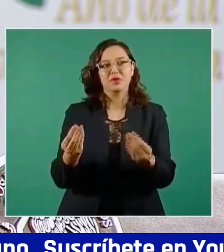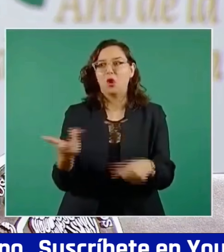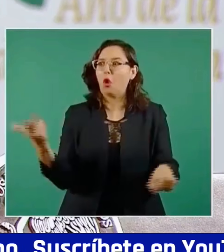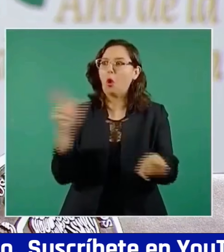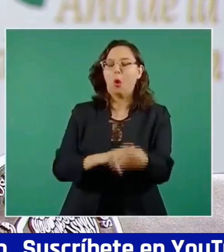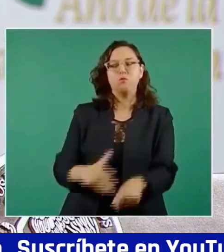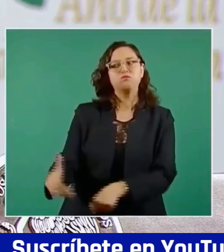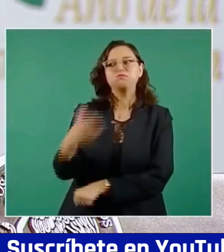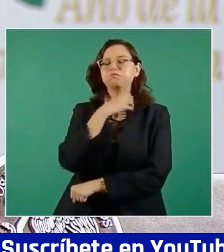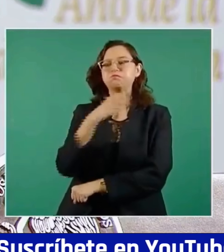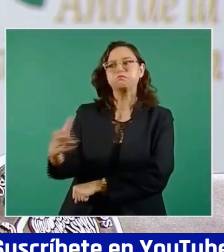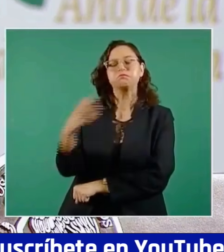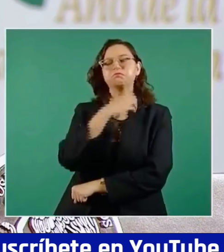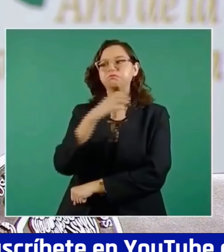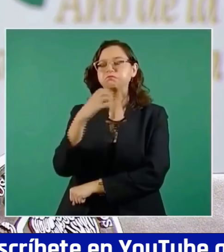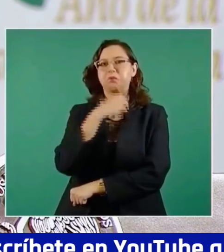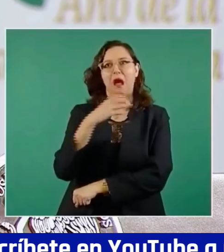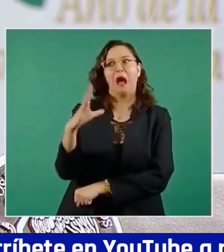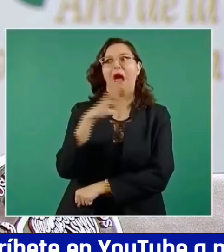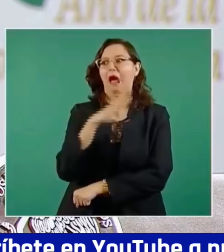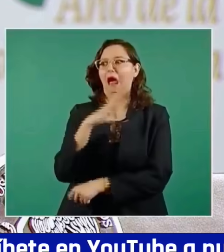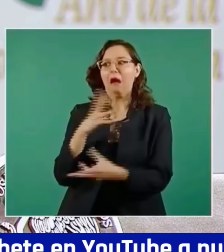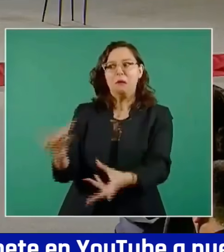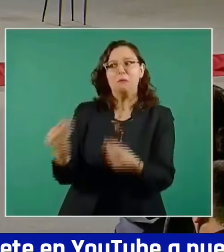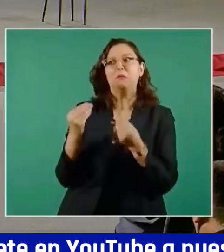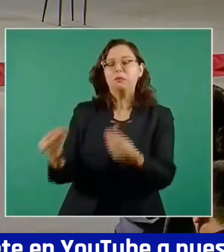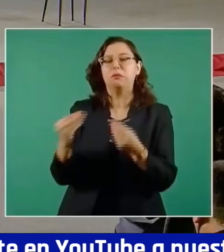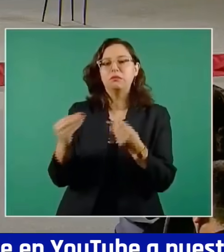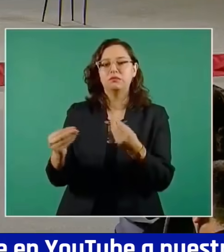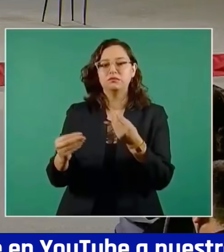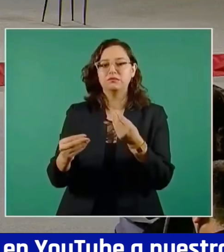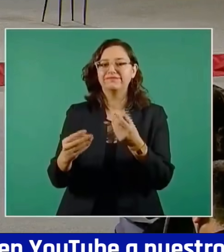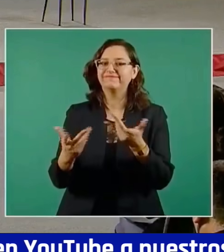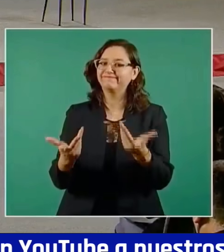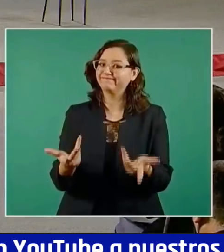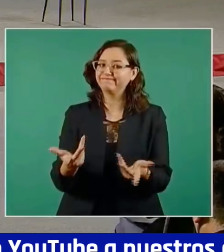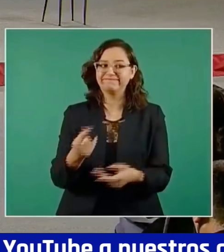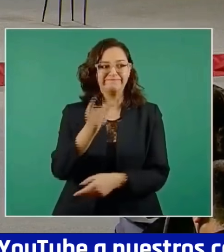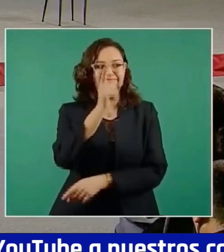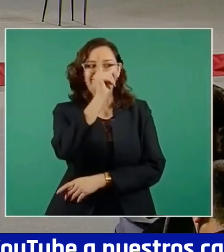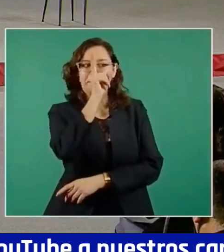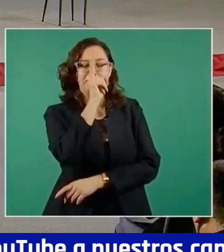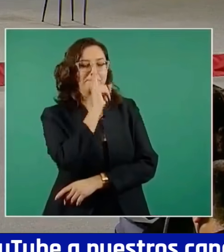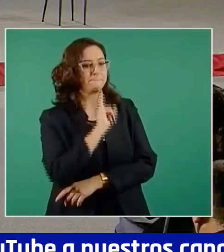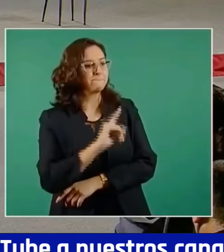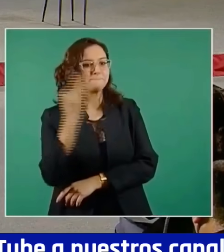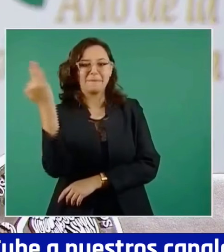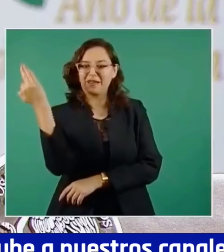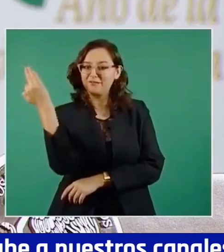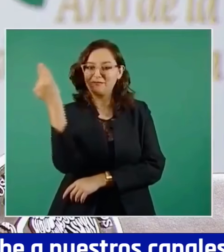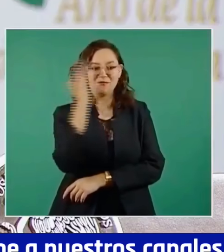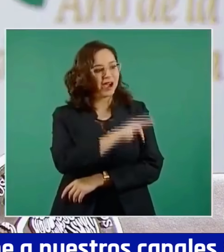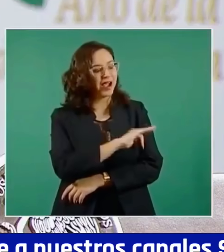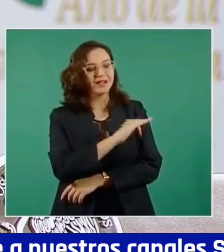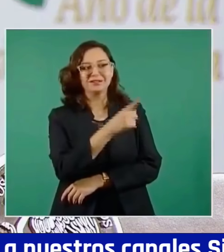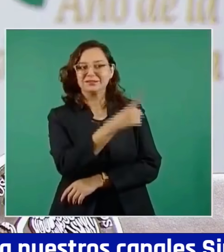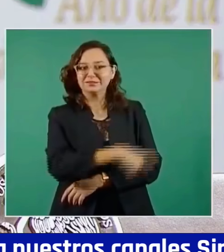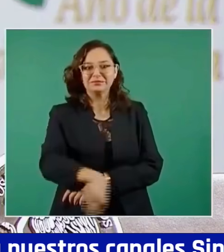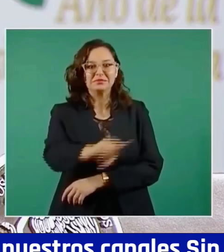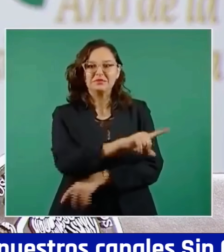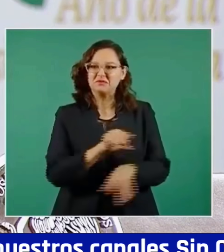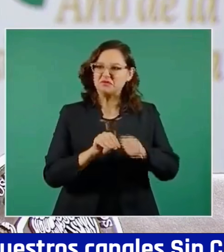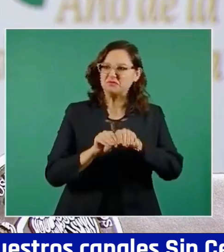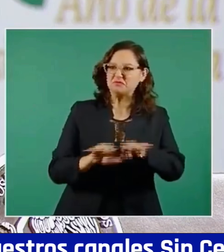los hospitales infantiles por el COVID-19, lo cual no es verdad, es falso. La semana pasada